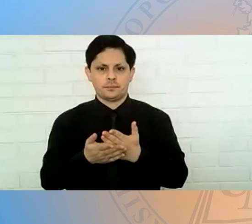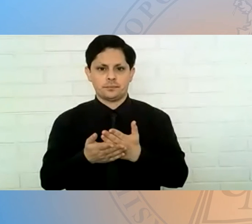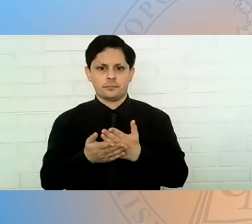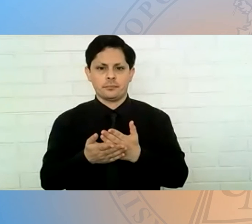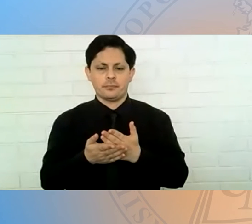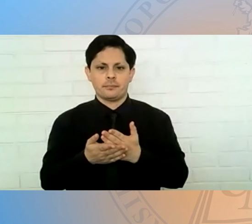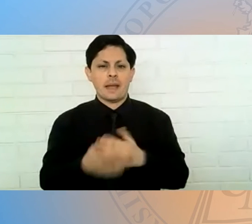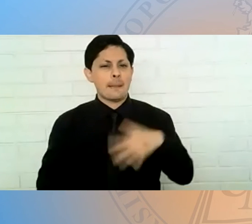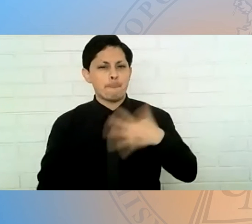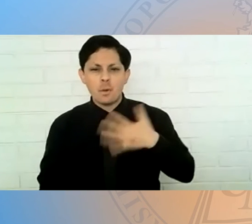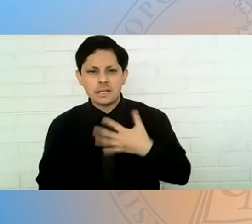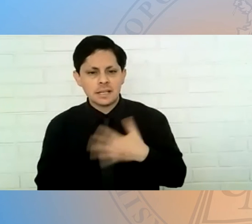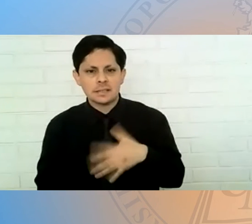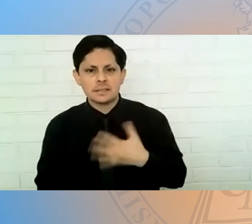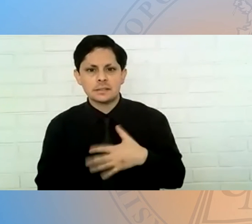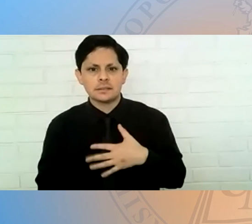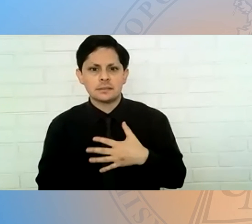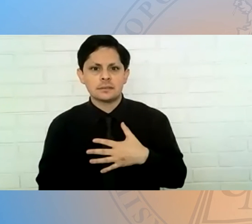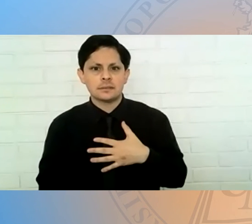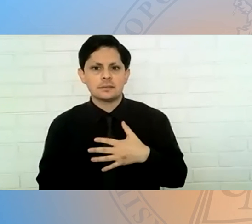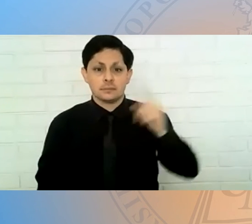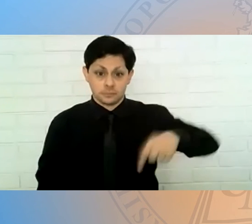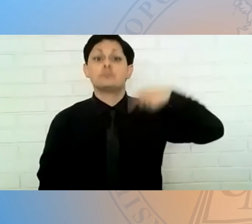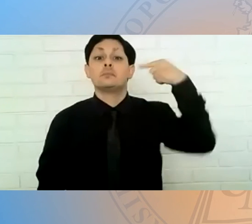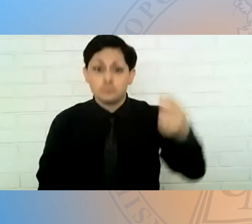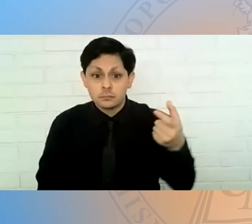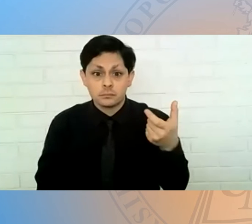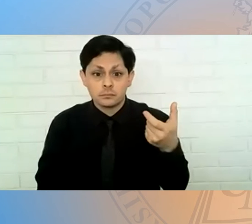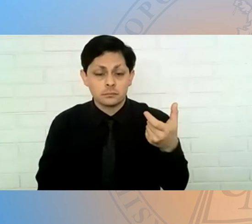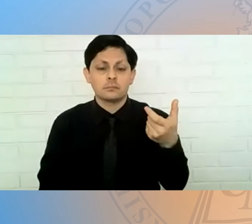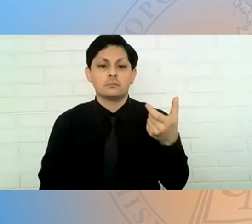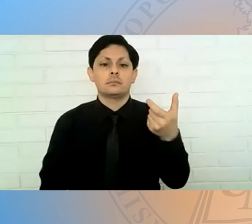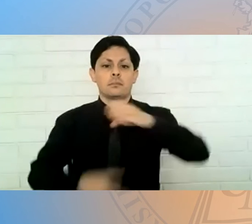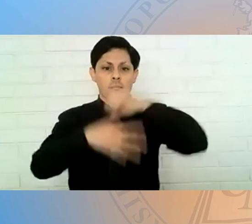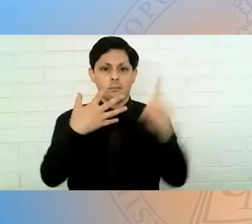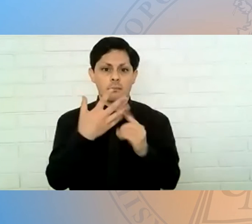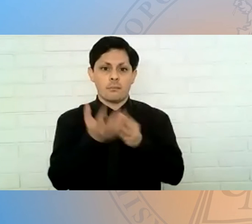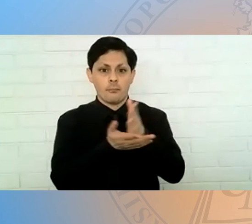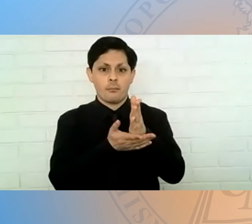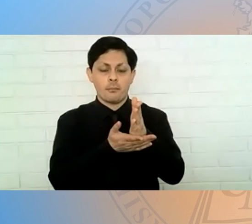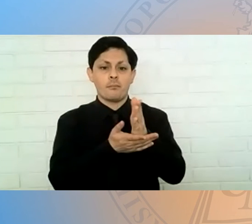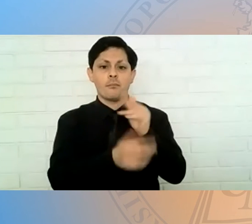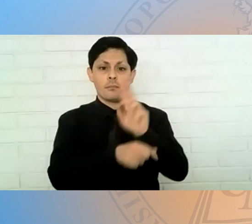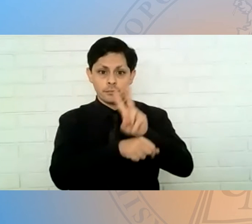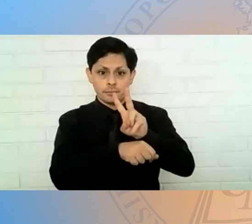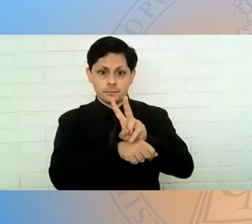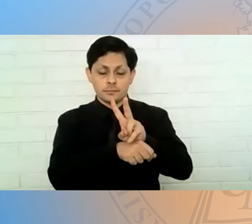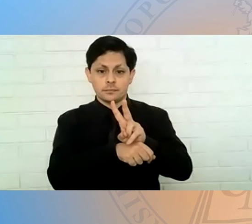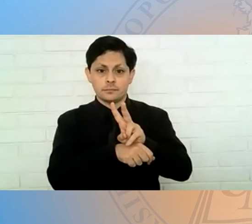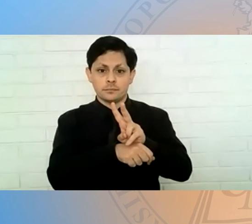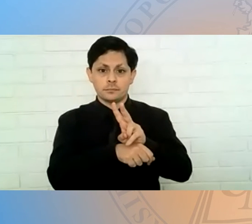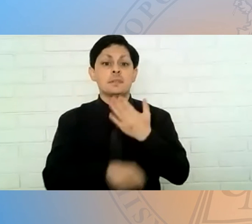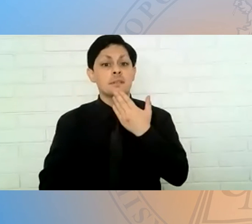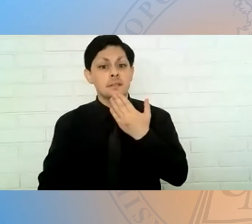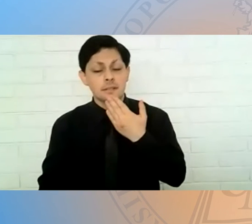también a la importancia de la reconceptualización de la diversidad en la formación inicial docente y la